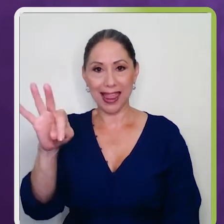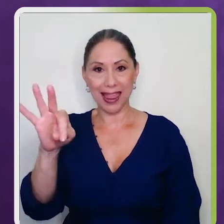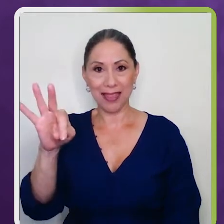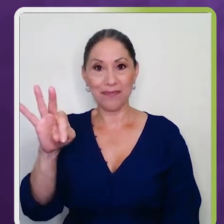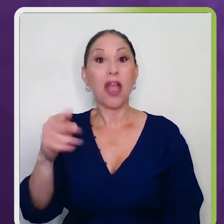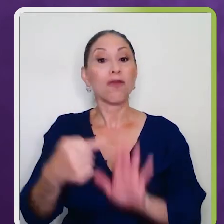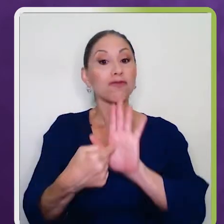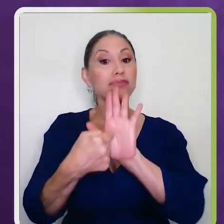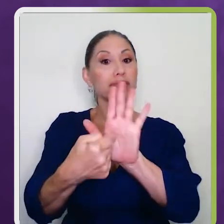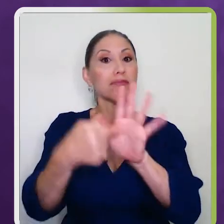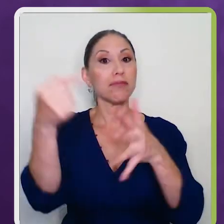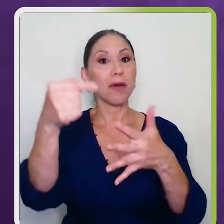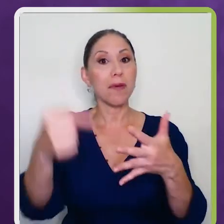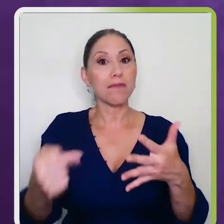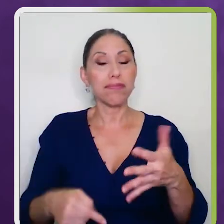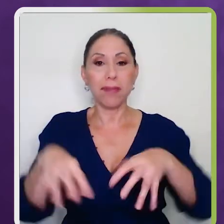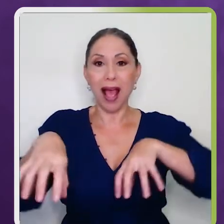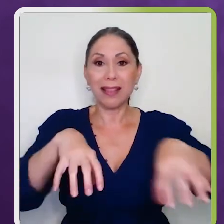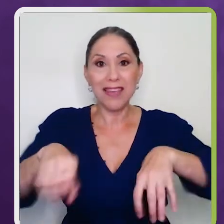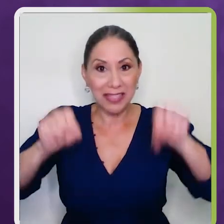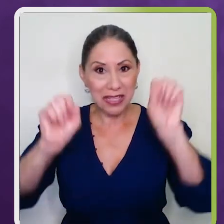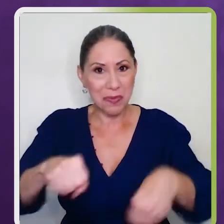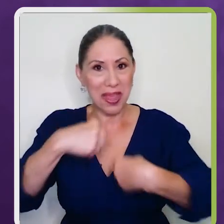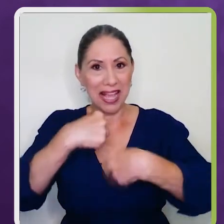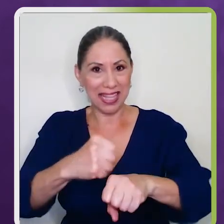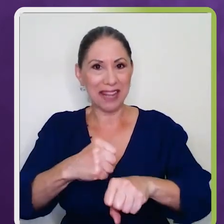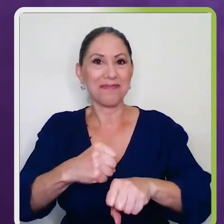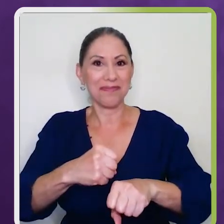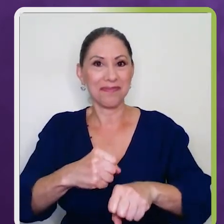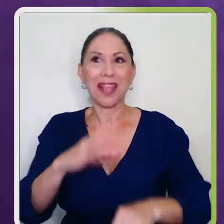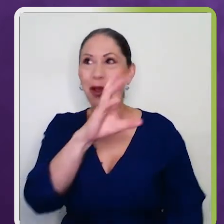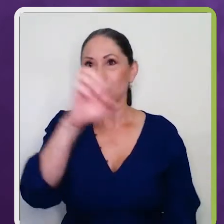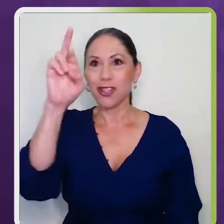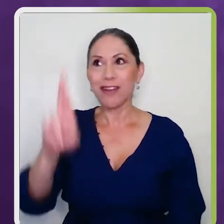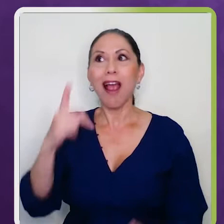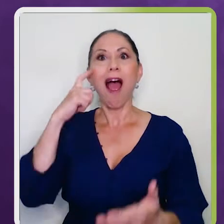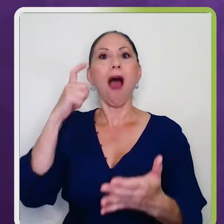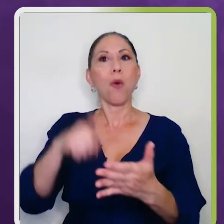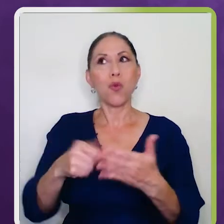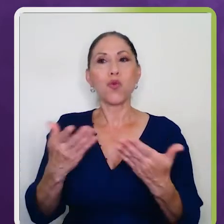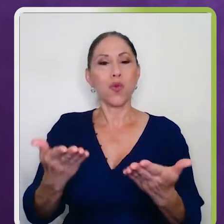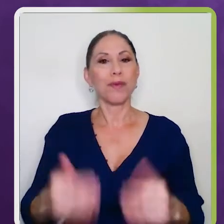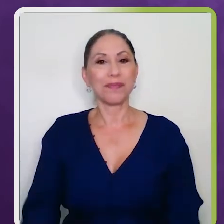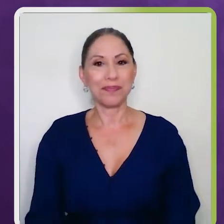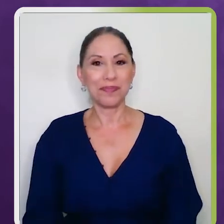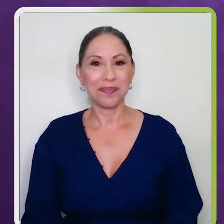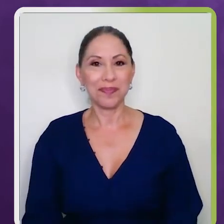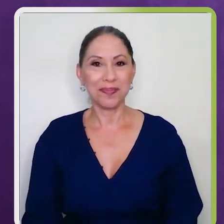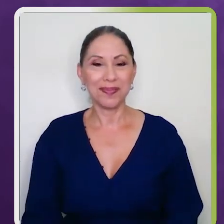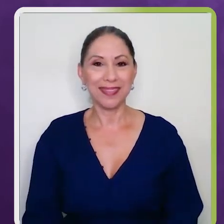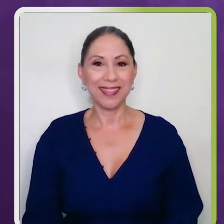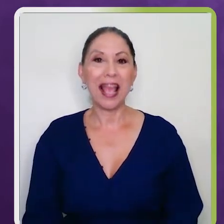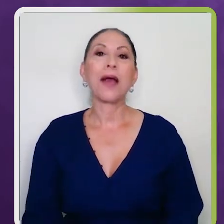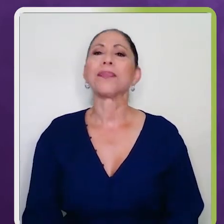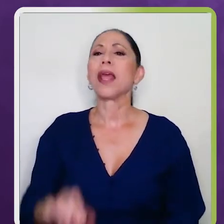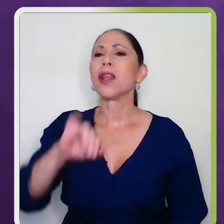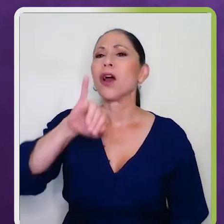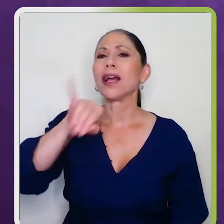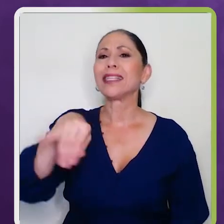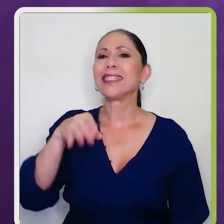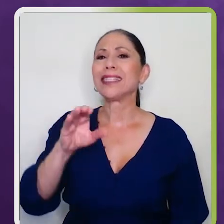actividades que se pueden hacer y por las que son reconocidas Costa Rica. Doña Jacqueline,